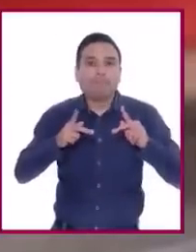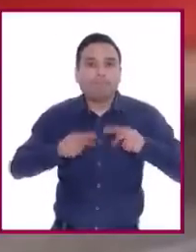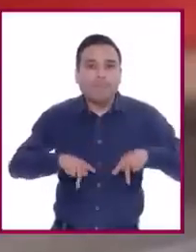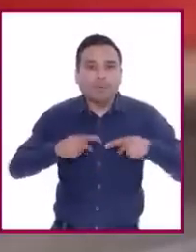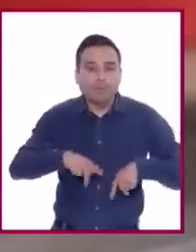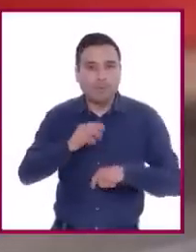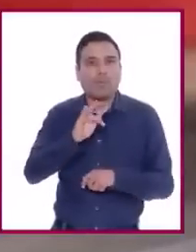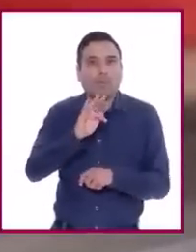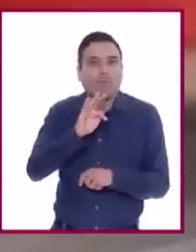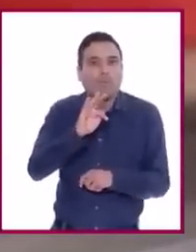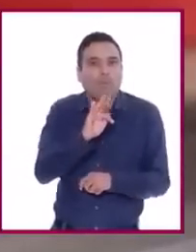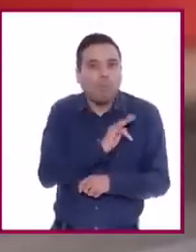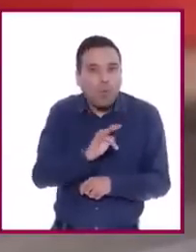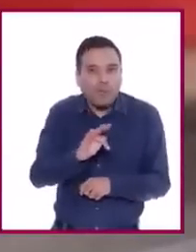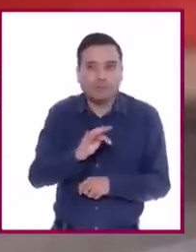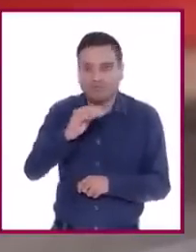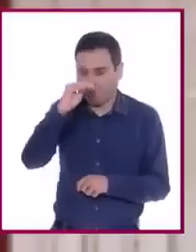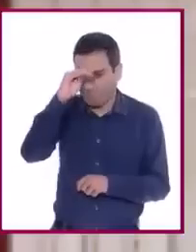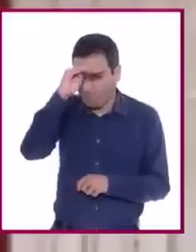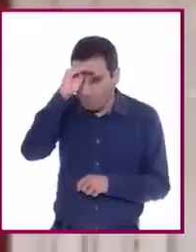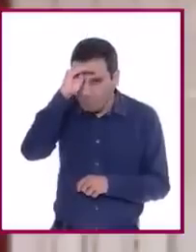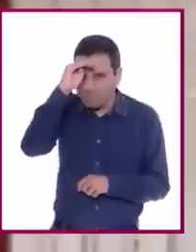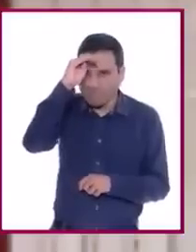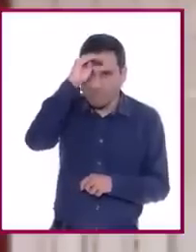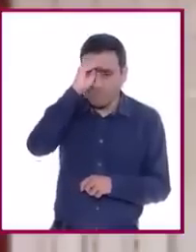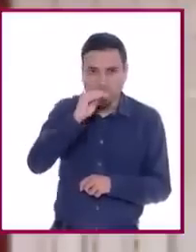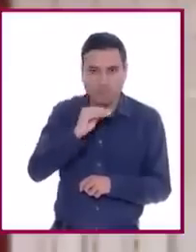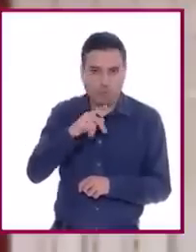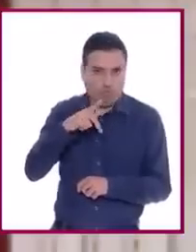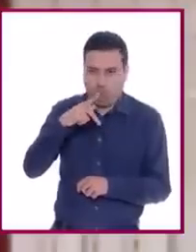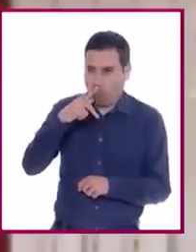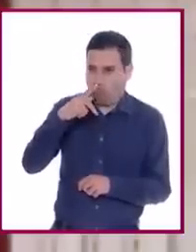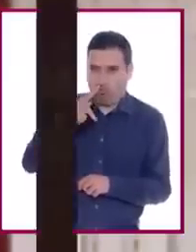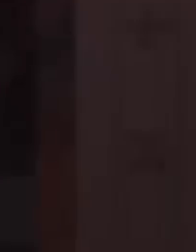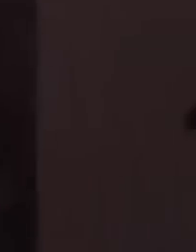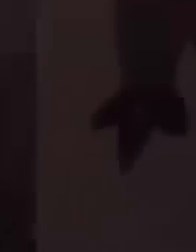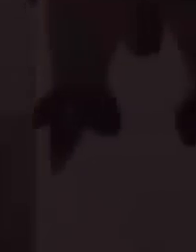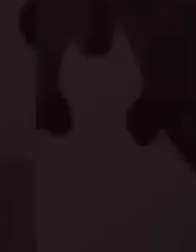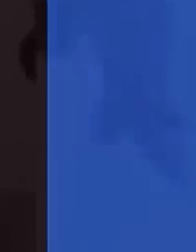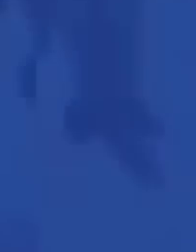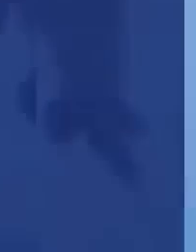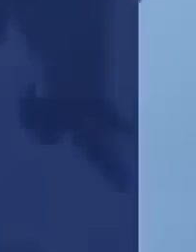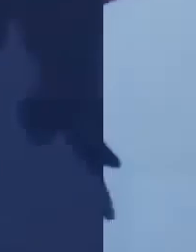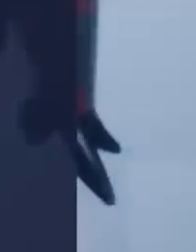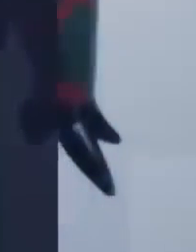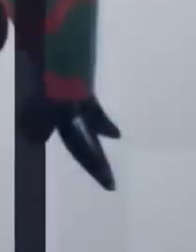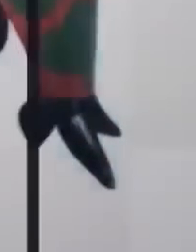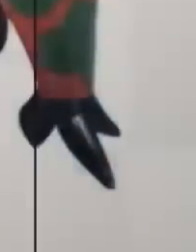pensamiento libre la filosofía es un pensar para la libertad